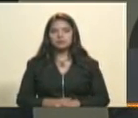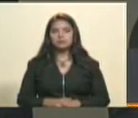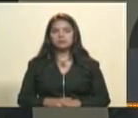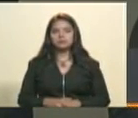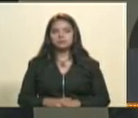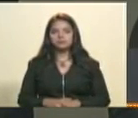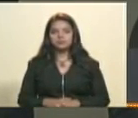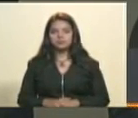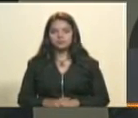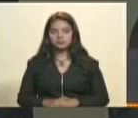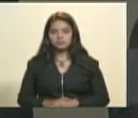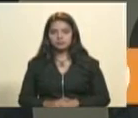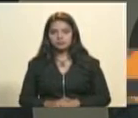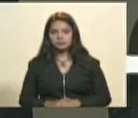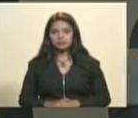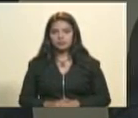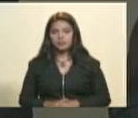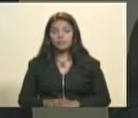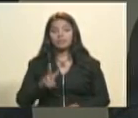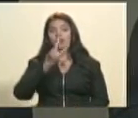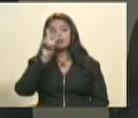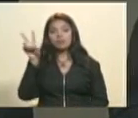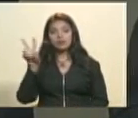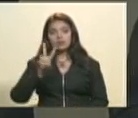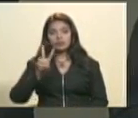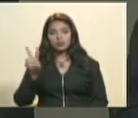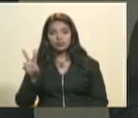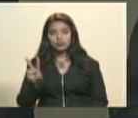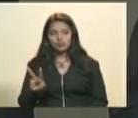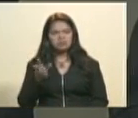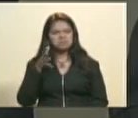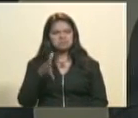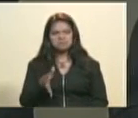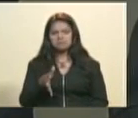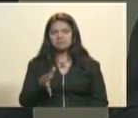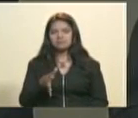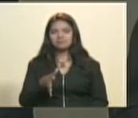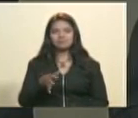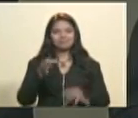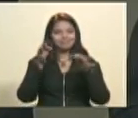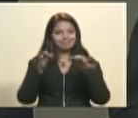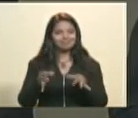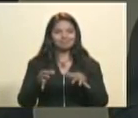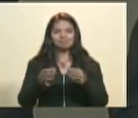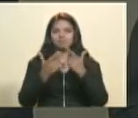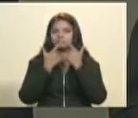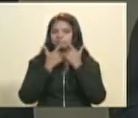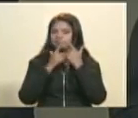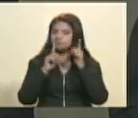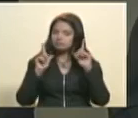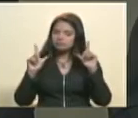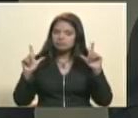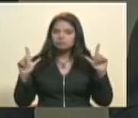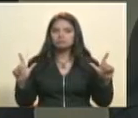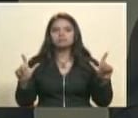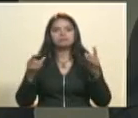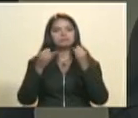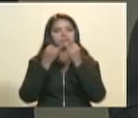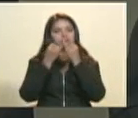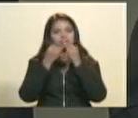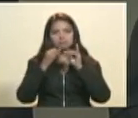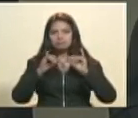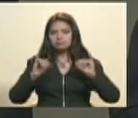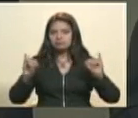considerando que la República Bolivariana de Venezuela es irrevocablemente libre e